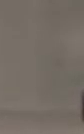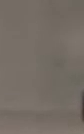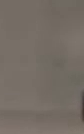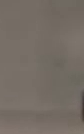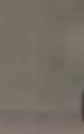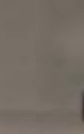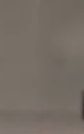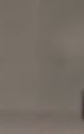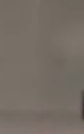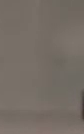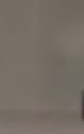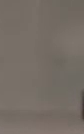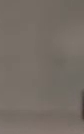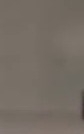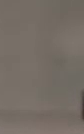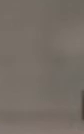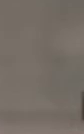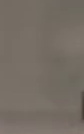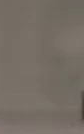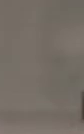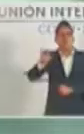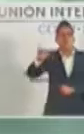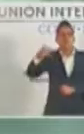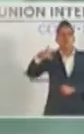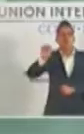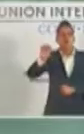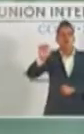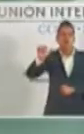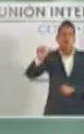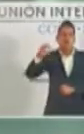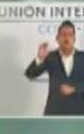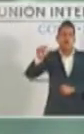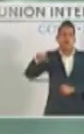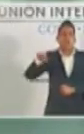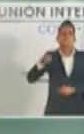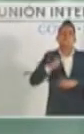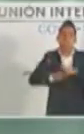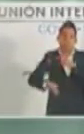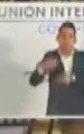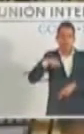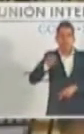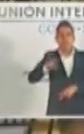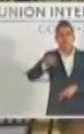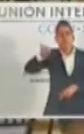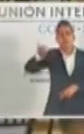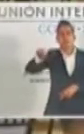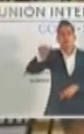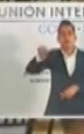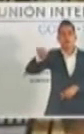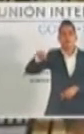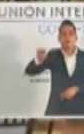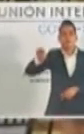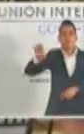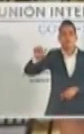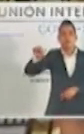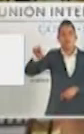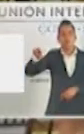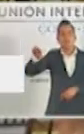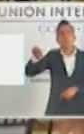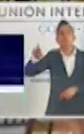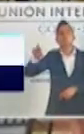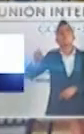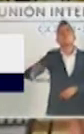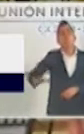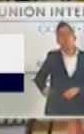recursos humanos para poder distribuirlo en los estados asimismo se refirió a la necesidad de hacer una proyección de costos únicamente de kobe